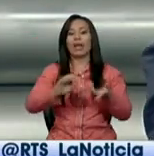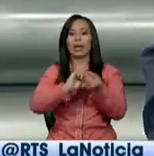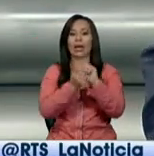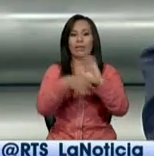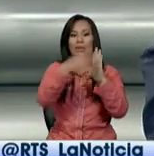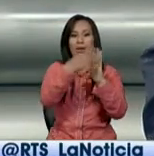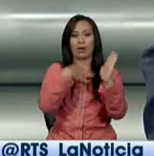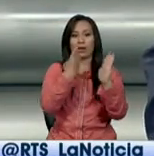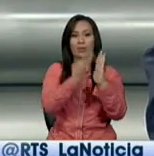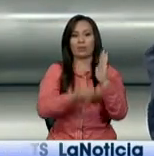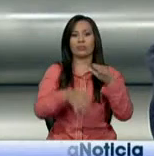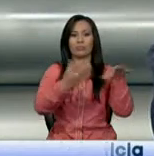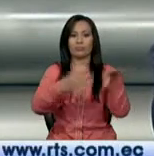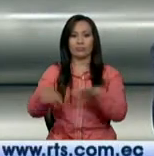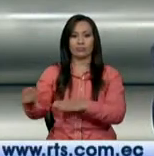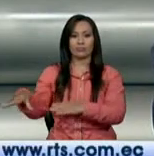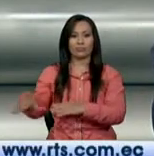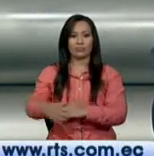calendario escolar.